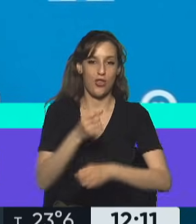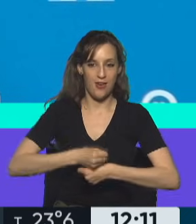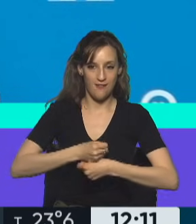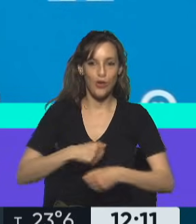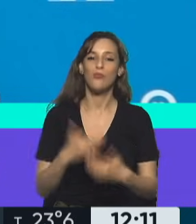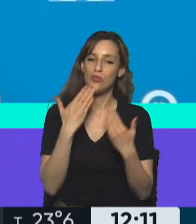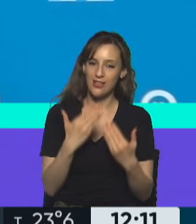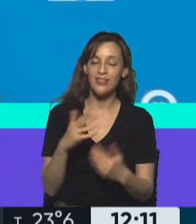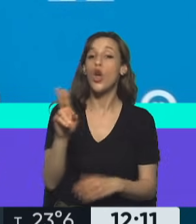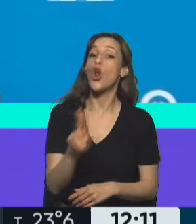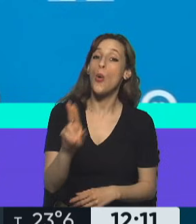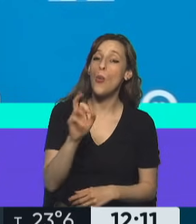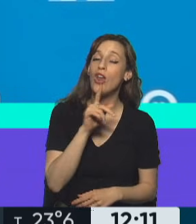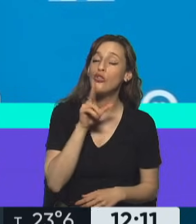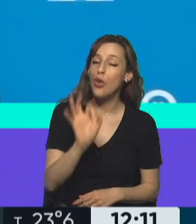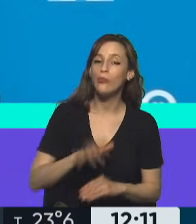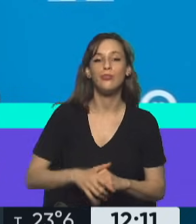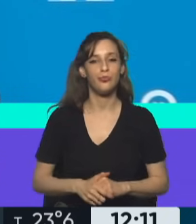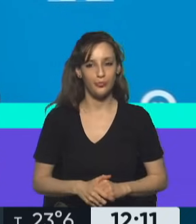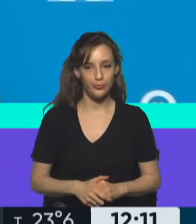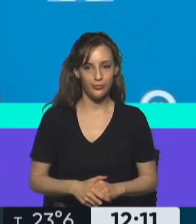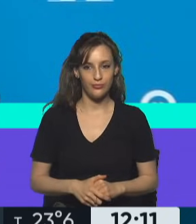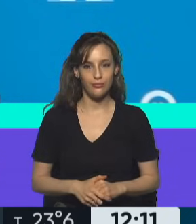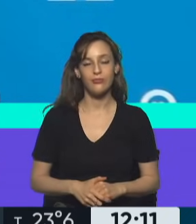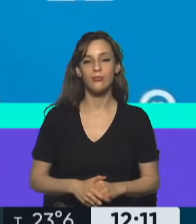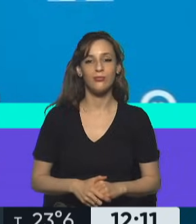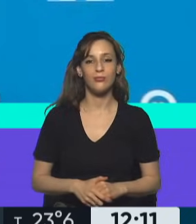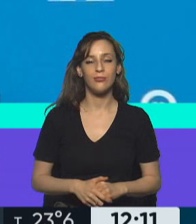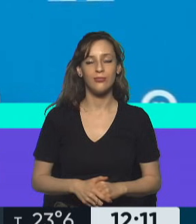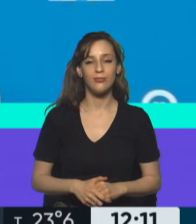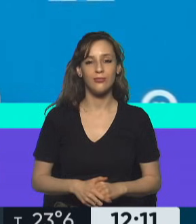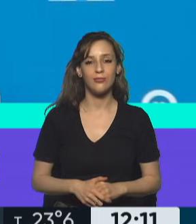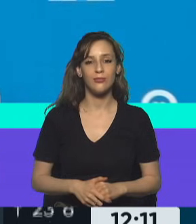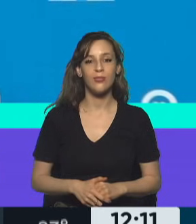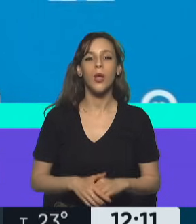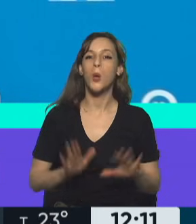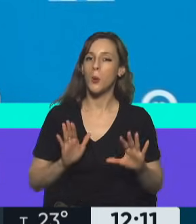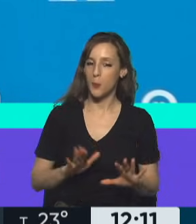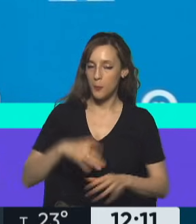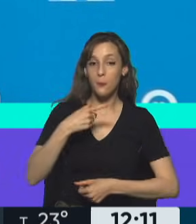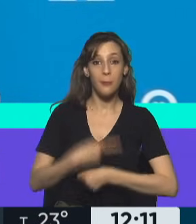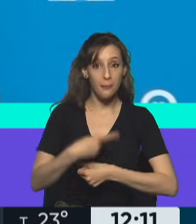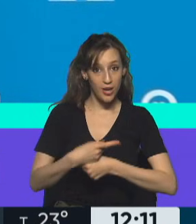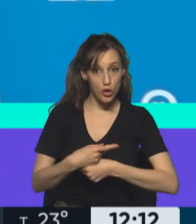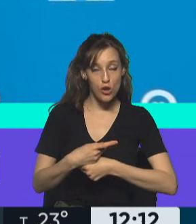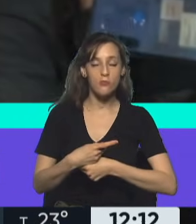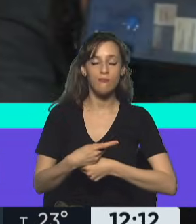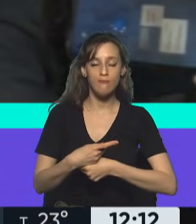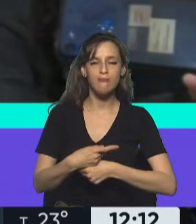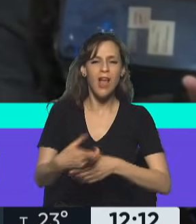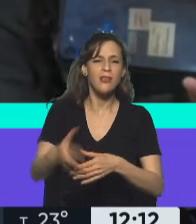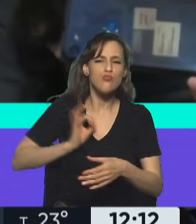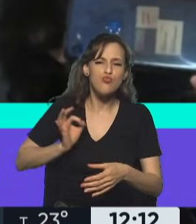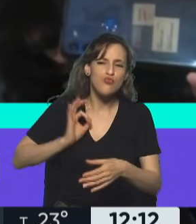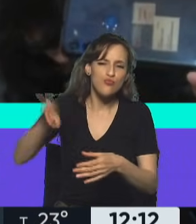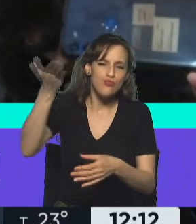gracias. Roberto. Voy a parar para saludarte. En primer lugar, quiero decir que hace muchos años que nos